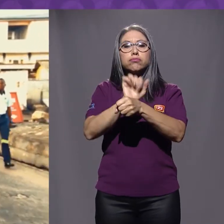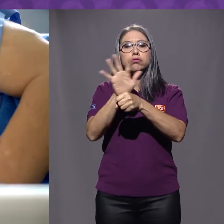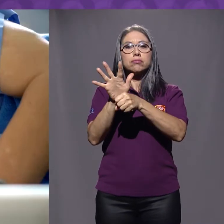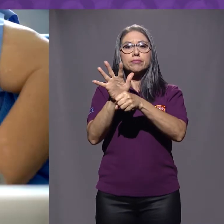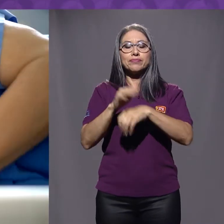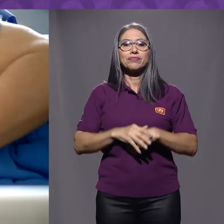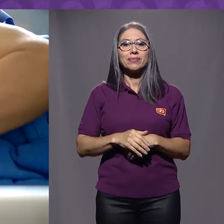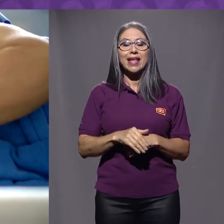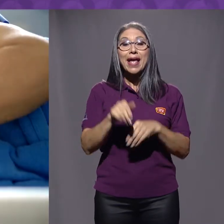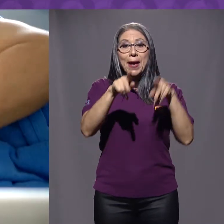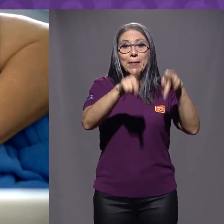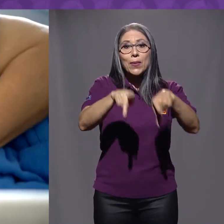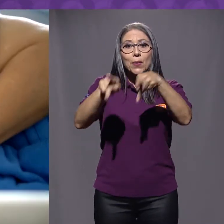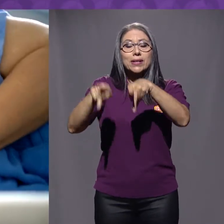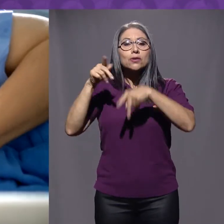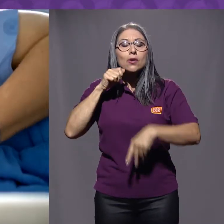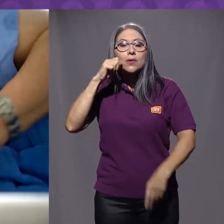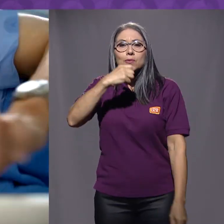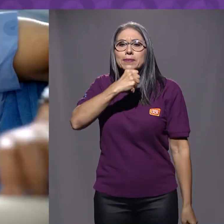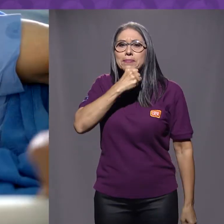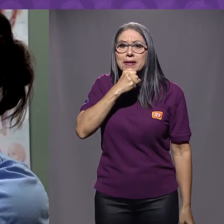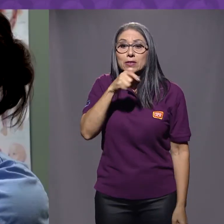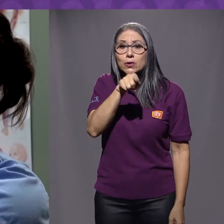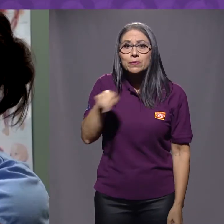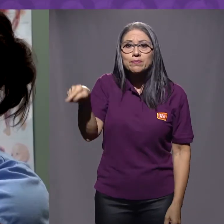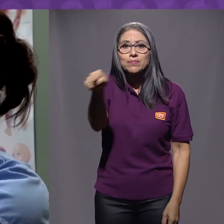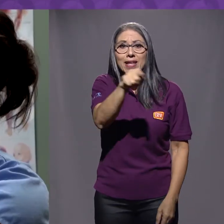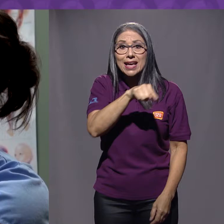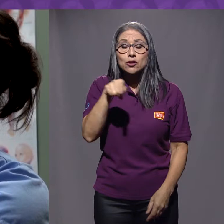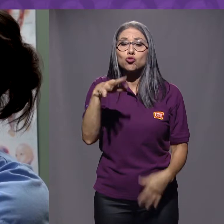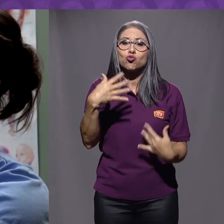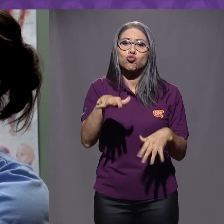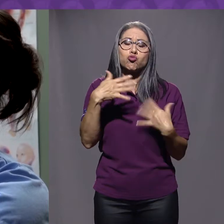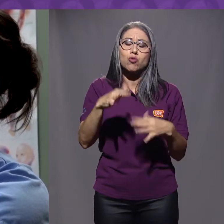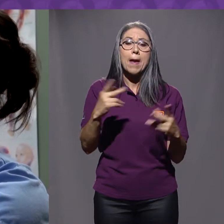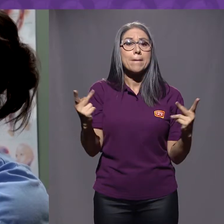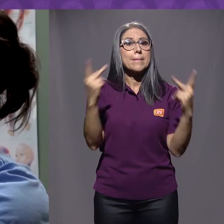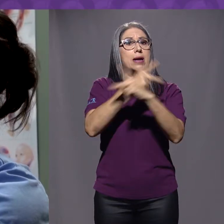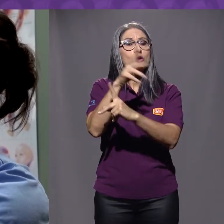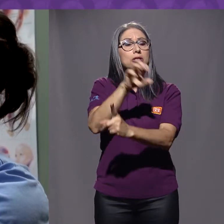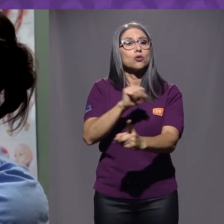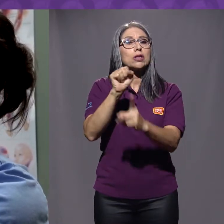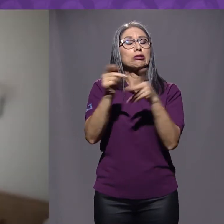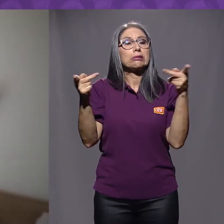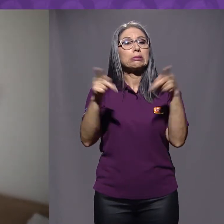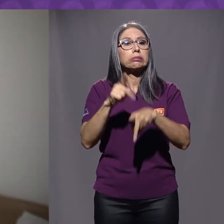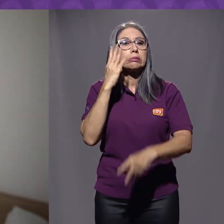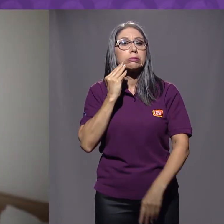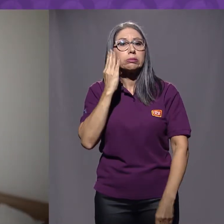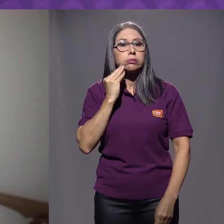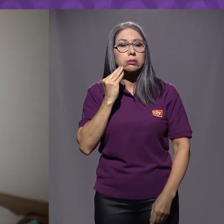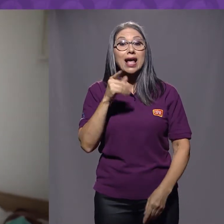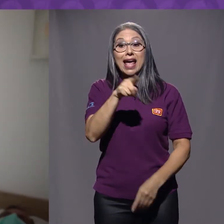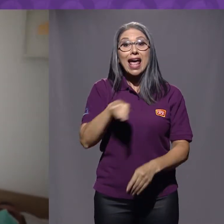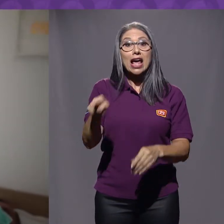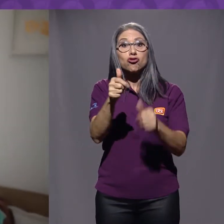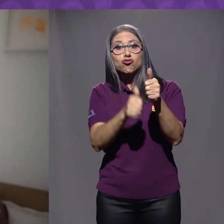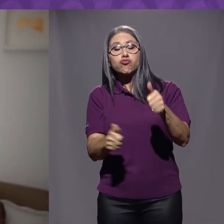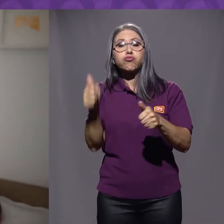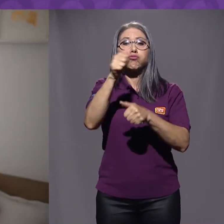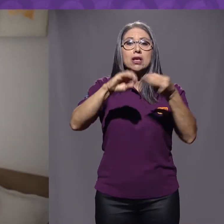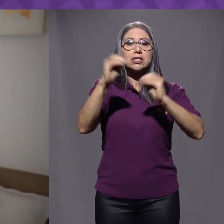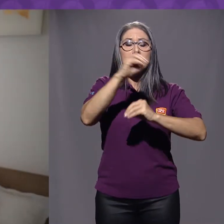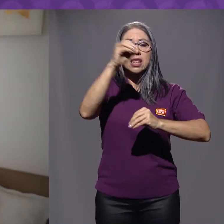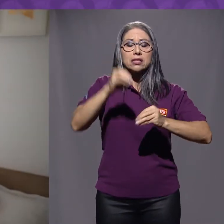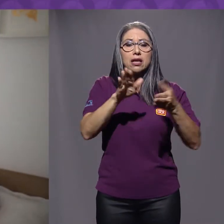COVID-19, siendo la población adulta mayor la que ha llevado sin duda la peor parte al liderar las estadísticas de